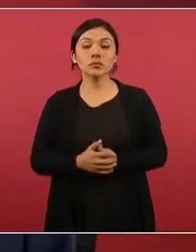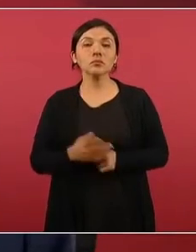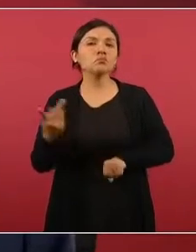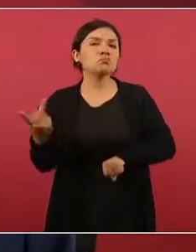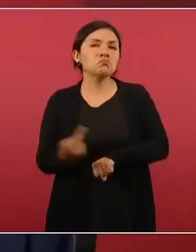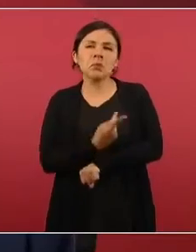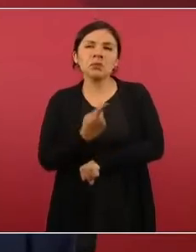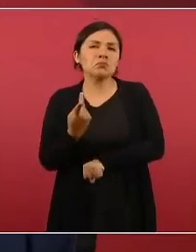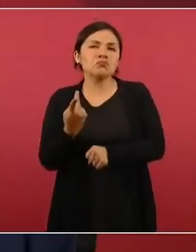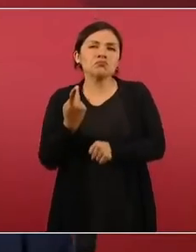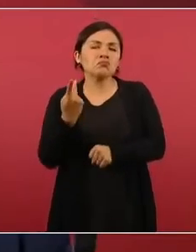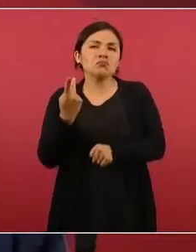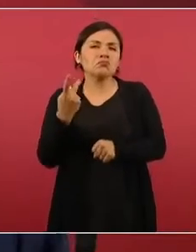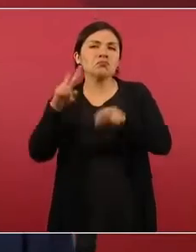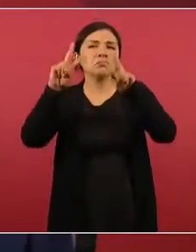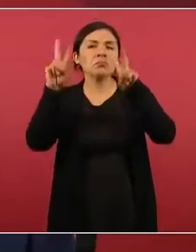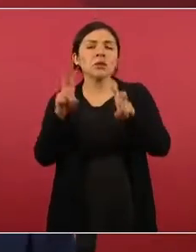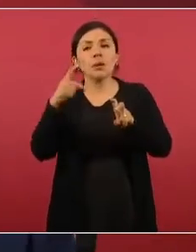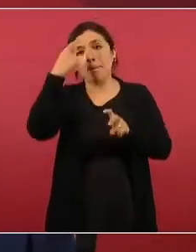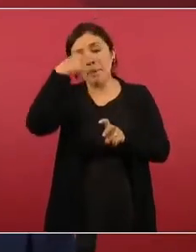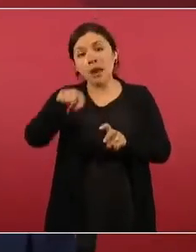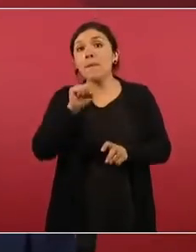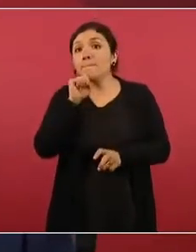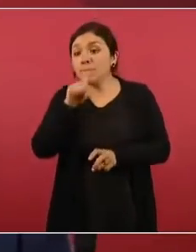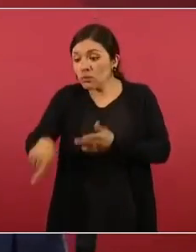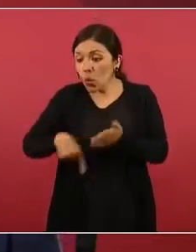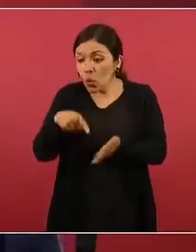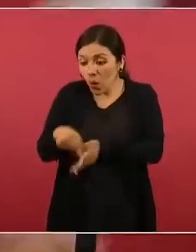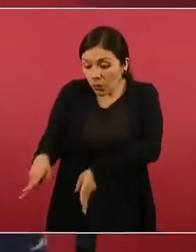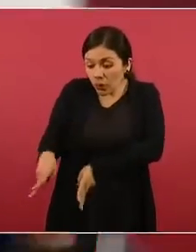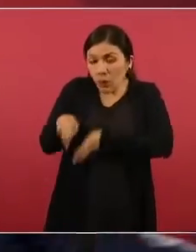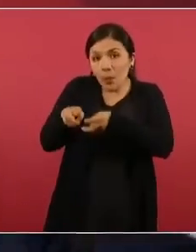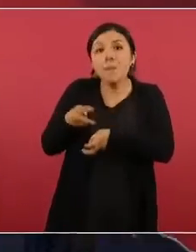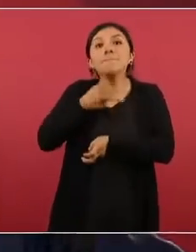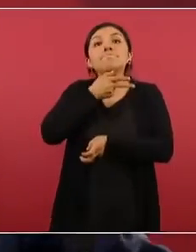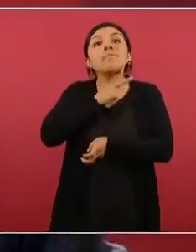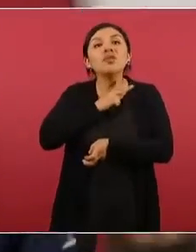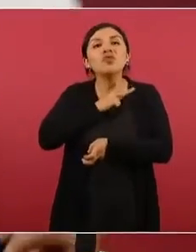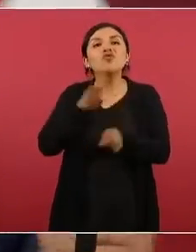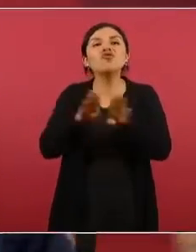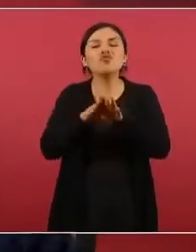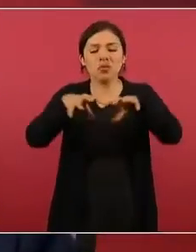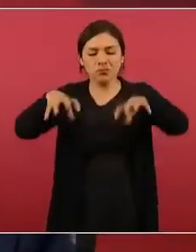asuntos en donde es un mismo yacimiento con dos